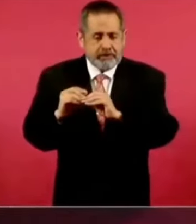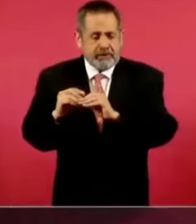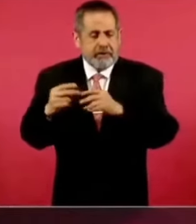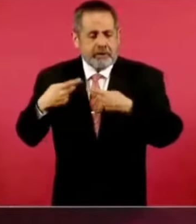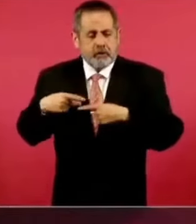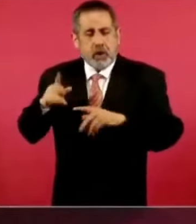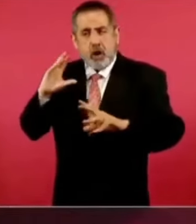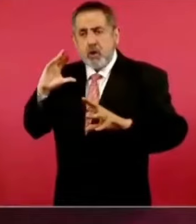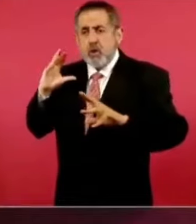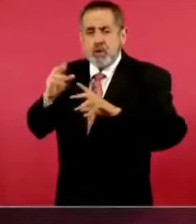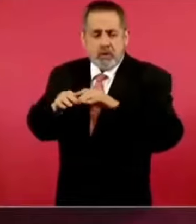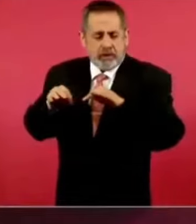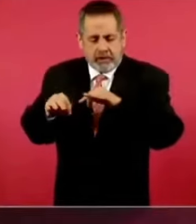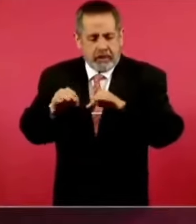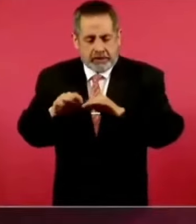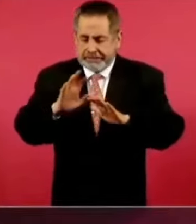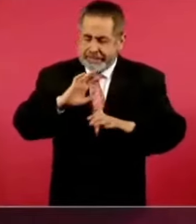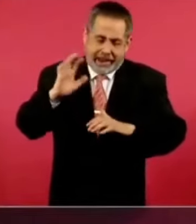y